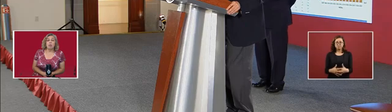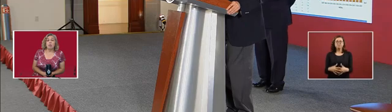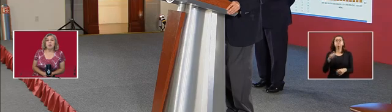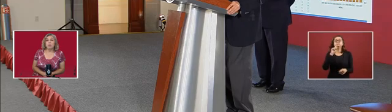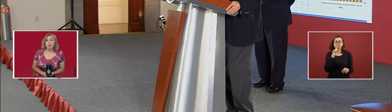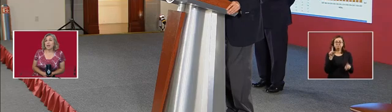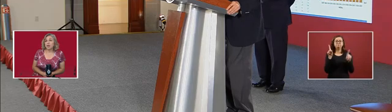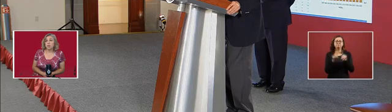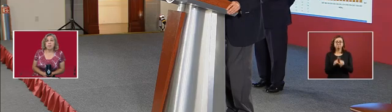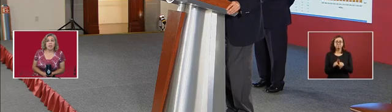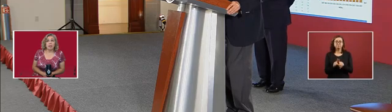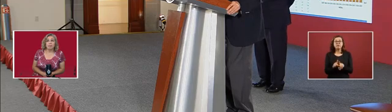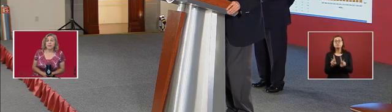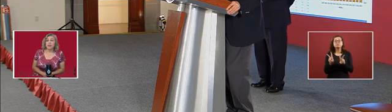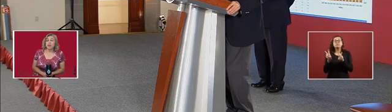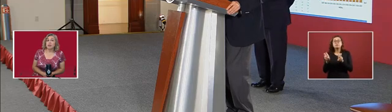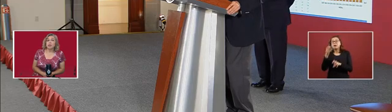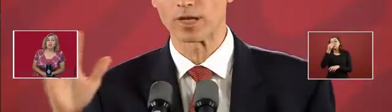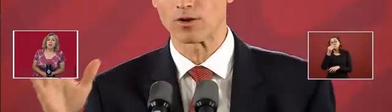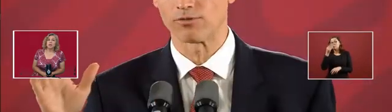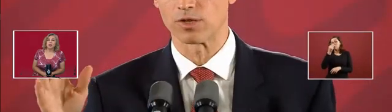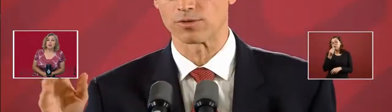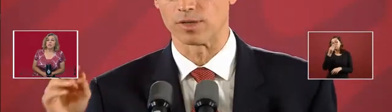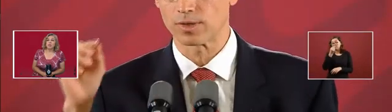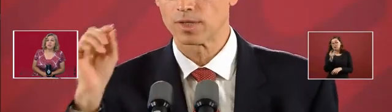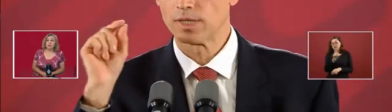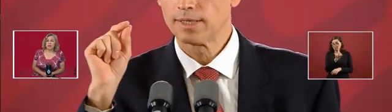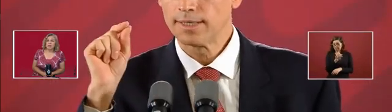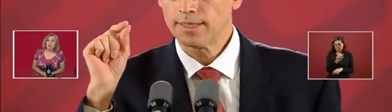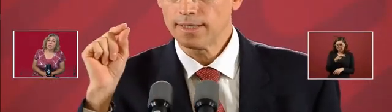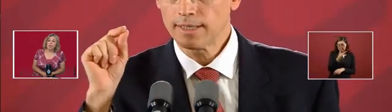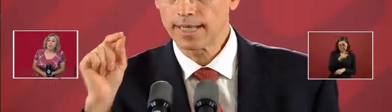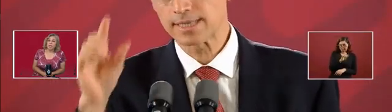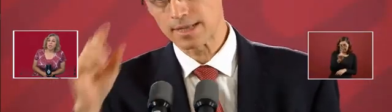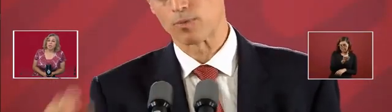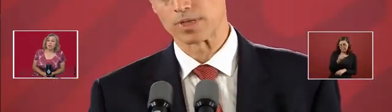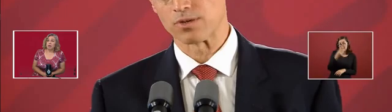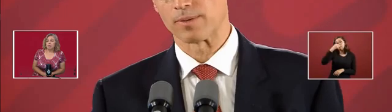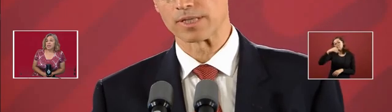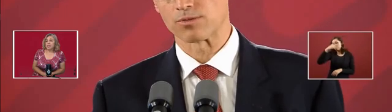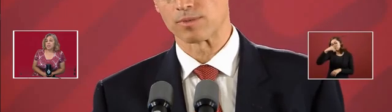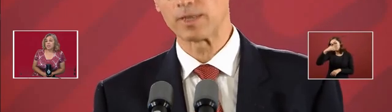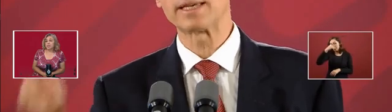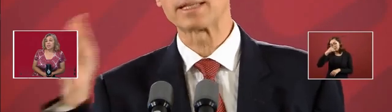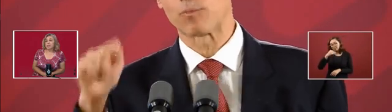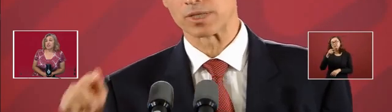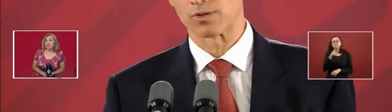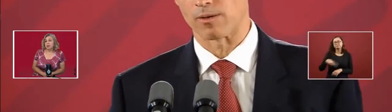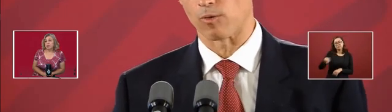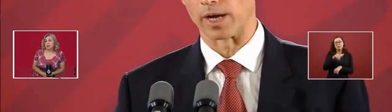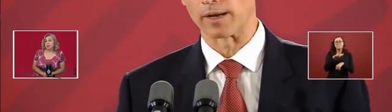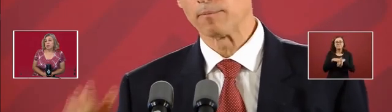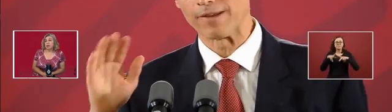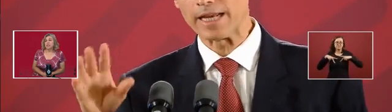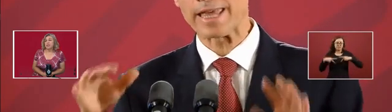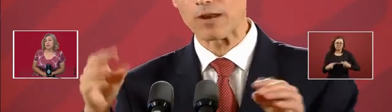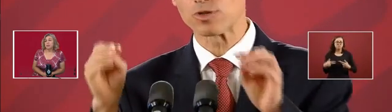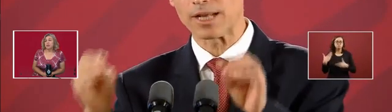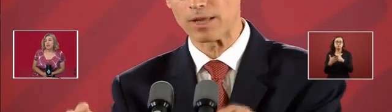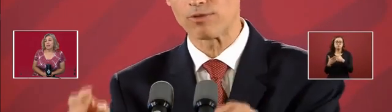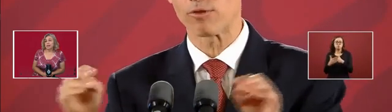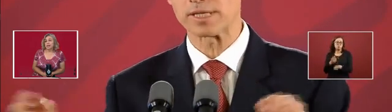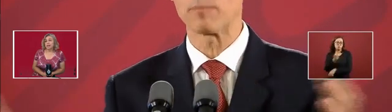la causa They're the principal de la principal epidemia de cause obesidad of epidemic diabética. of obesity in Enfermedades in cardíacas, Mexico. enfermedades pulmonares, Cardiac